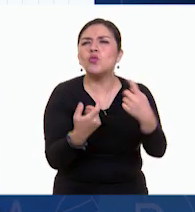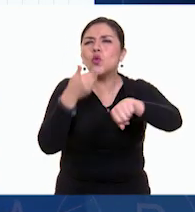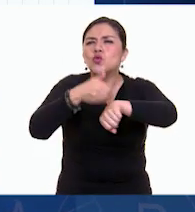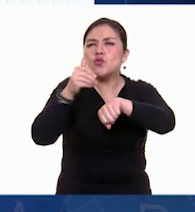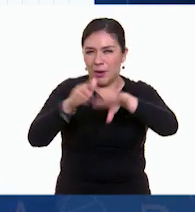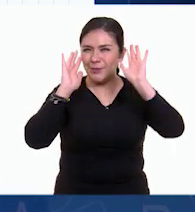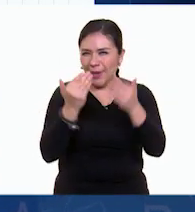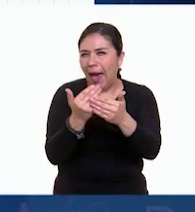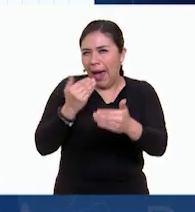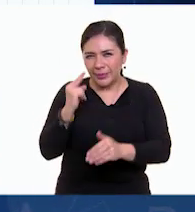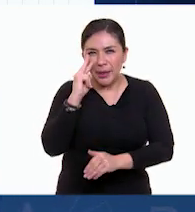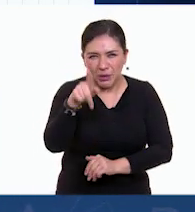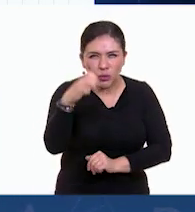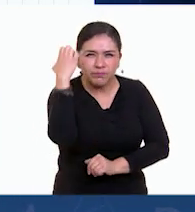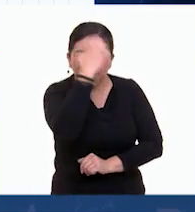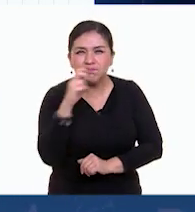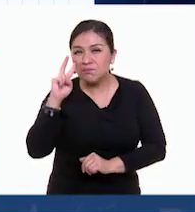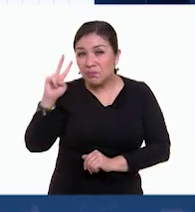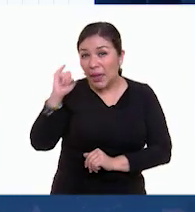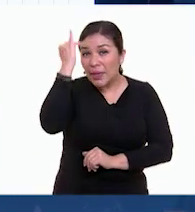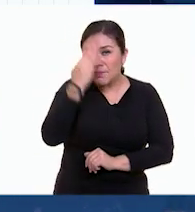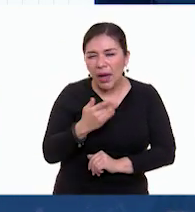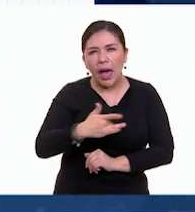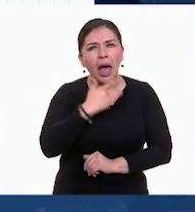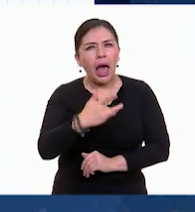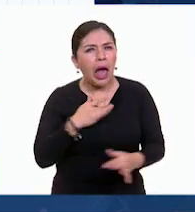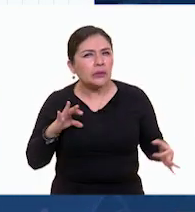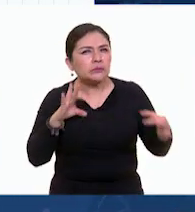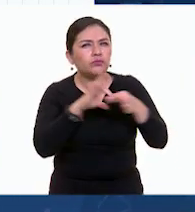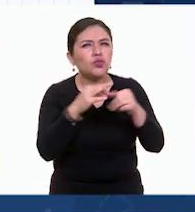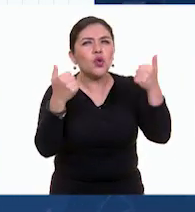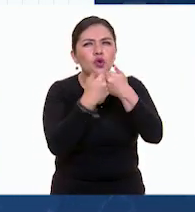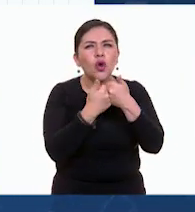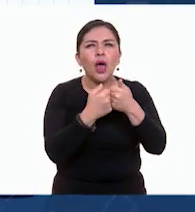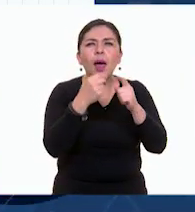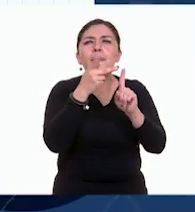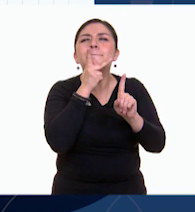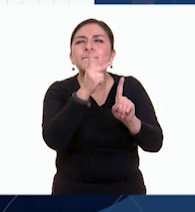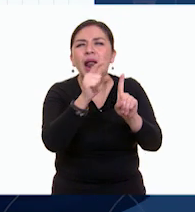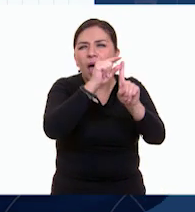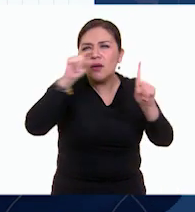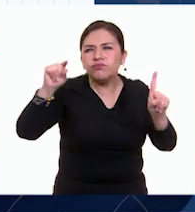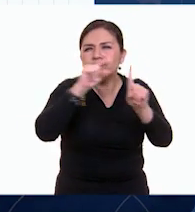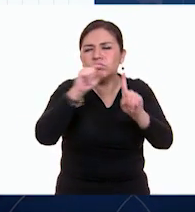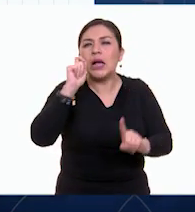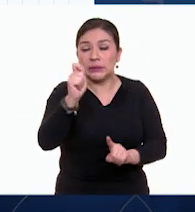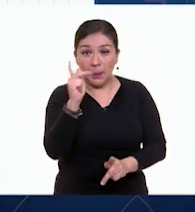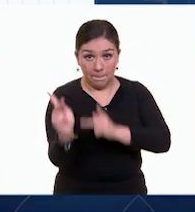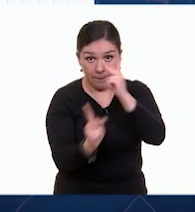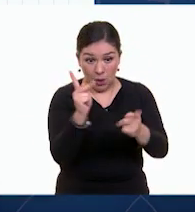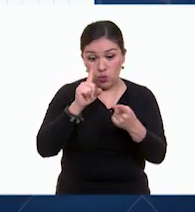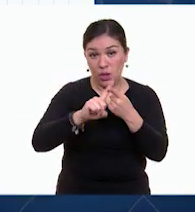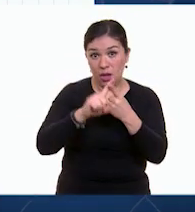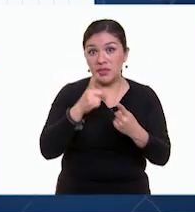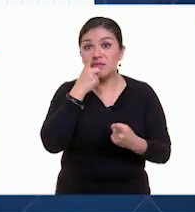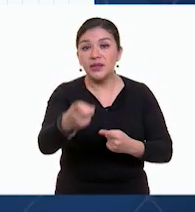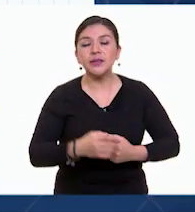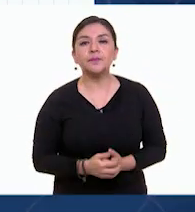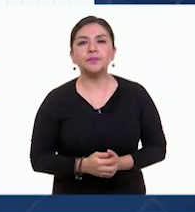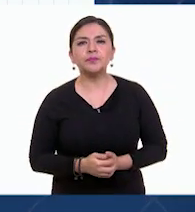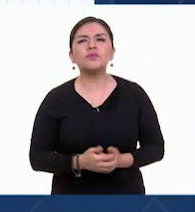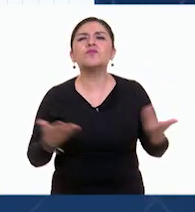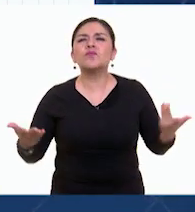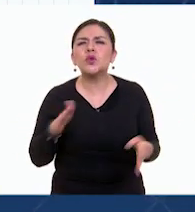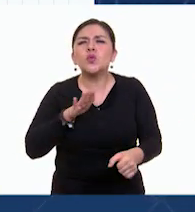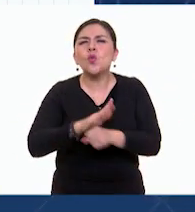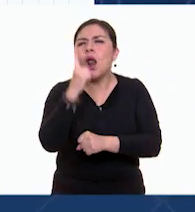ya estudiamos. Observen la imagen y relacionen los textos de ambas columnas. La pregunta 1 dice así: ¿cuál es